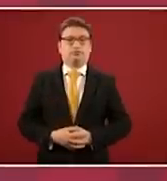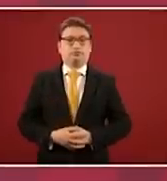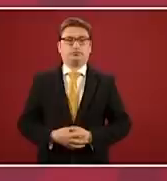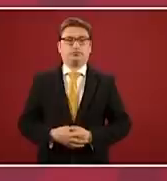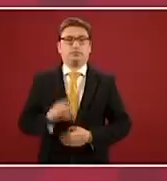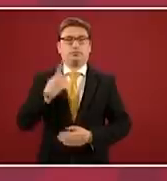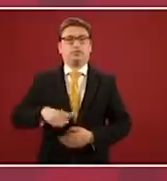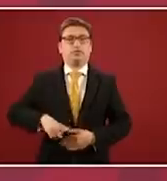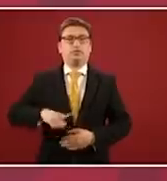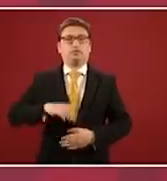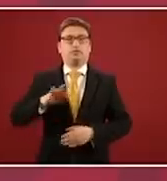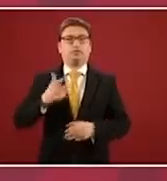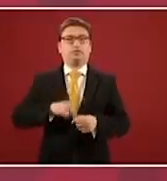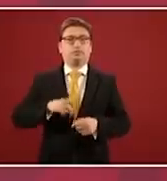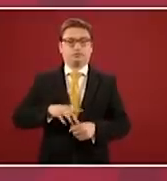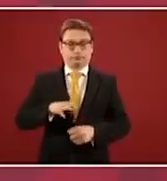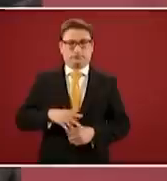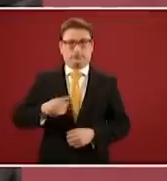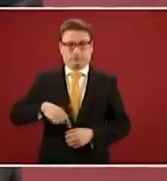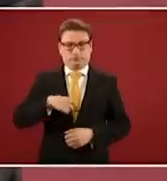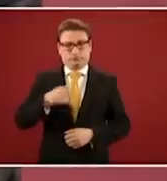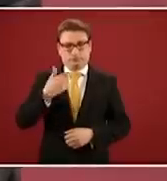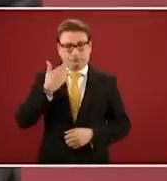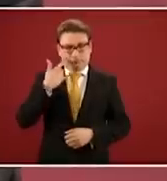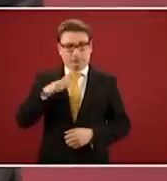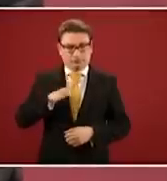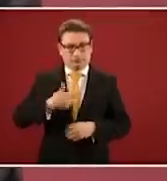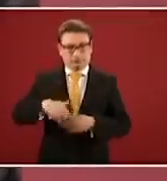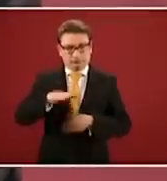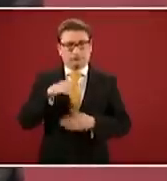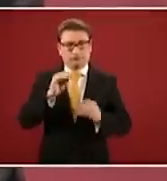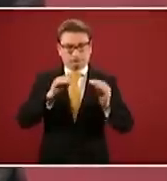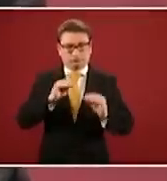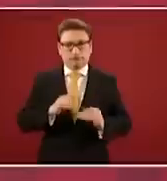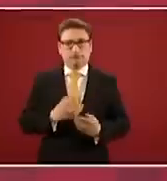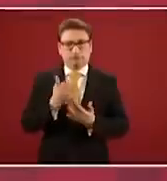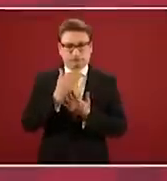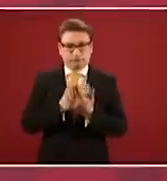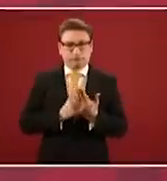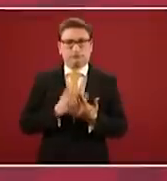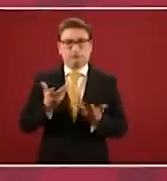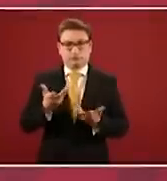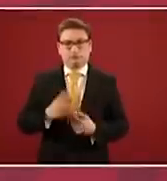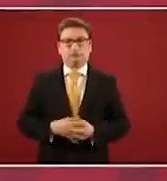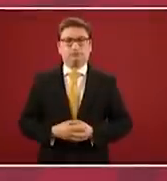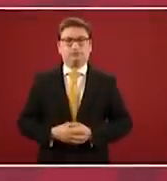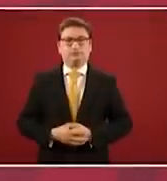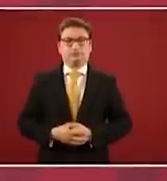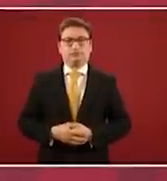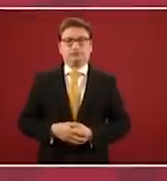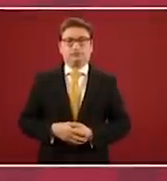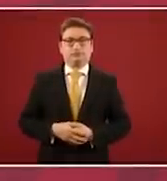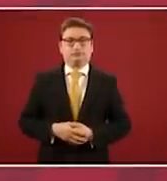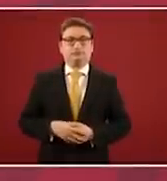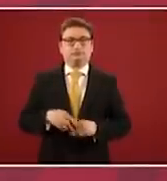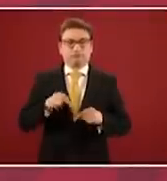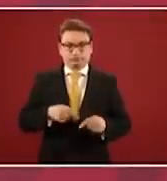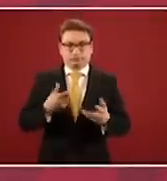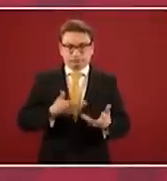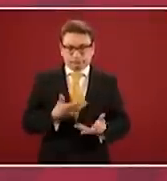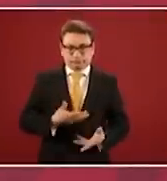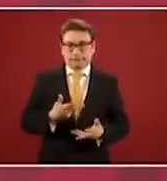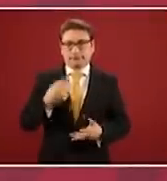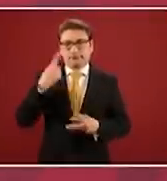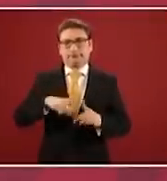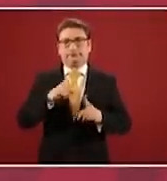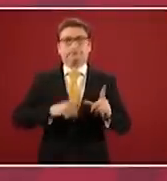del gobierno federal, lo estamos viendo. Y entonces, si lo estamos viendo aquí, es para